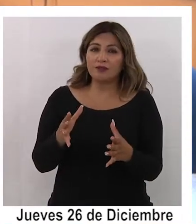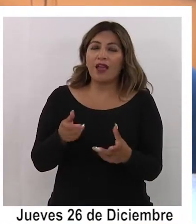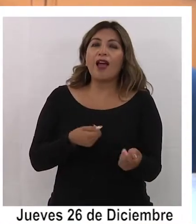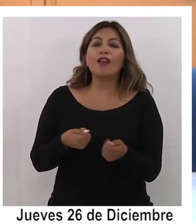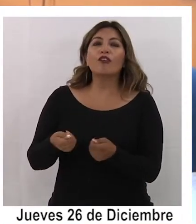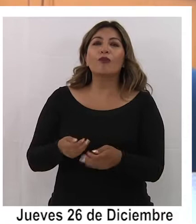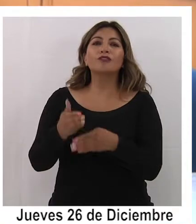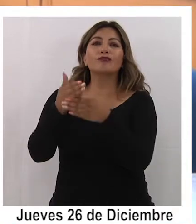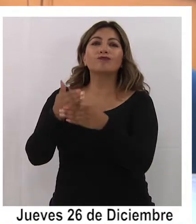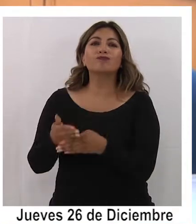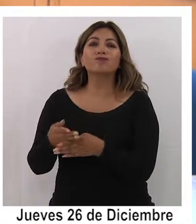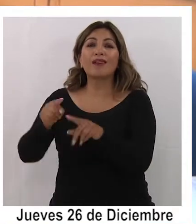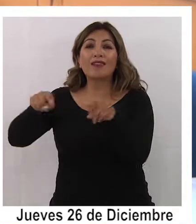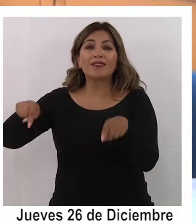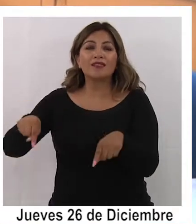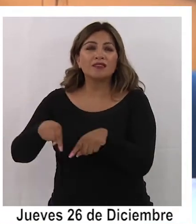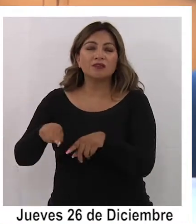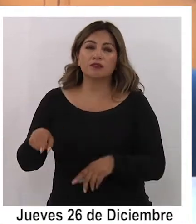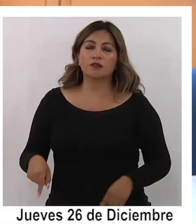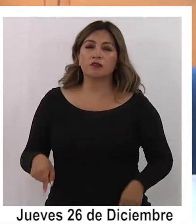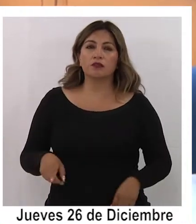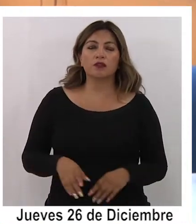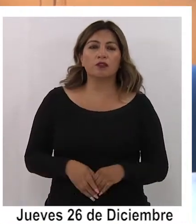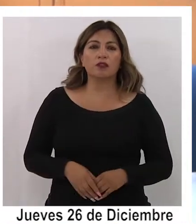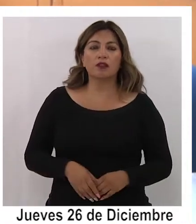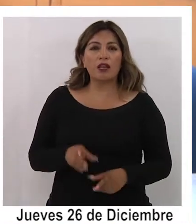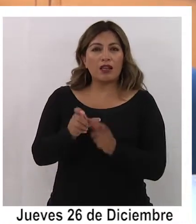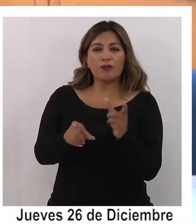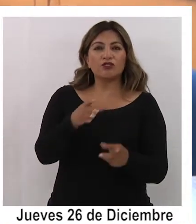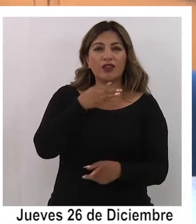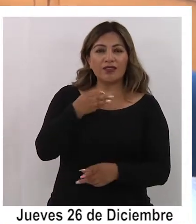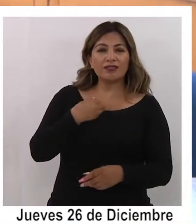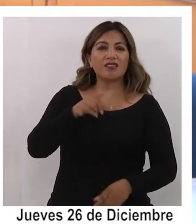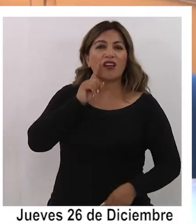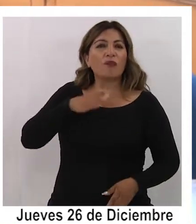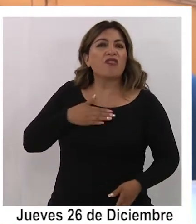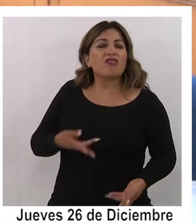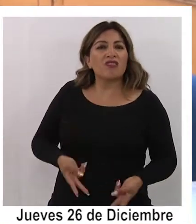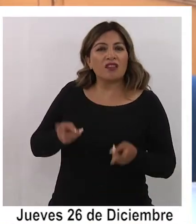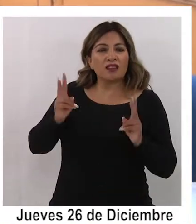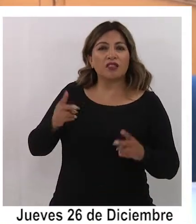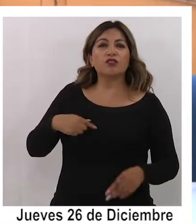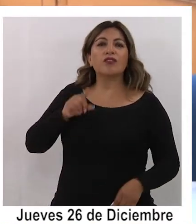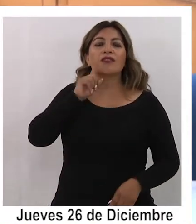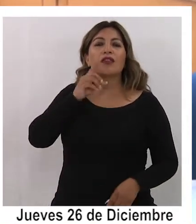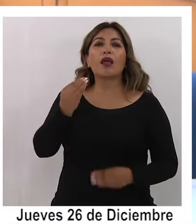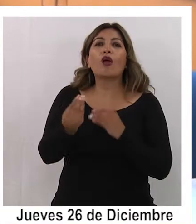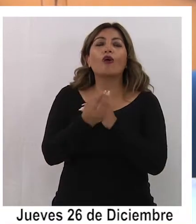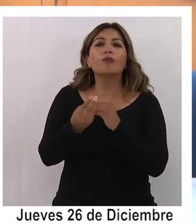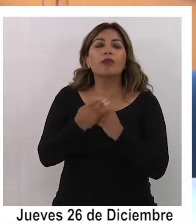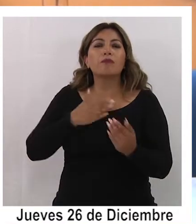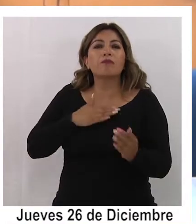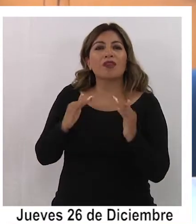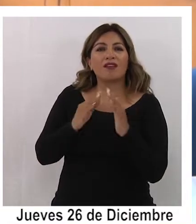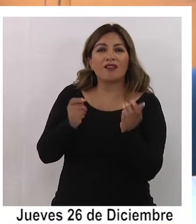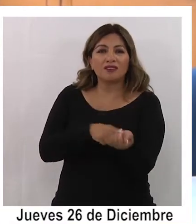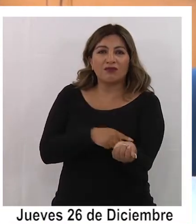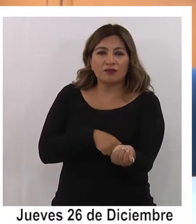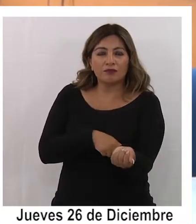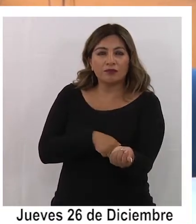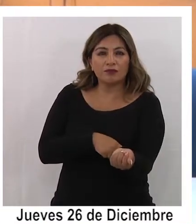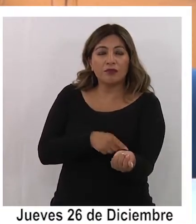al comercio establecido. Ellos tienen como argumento que tienen el derecho de llevar un sustento a sus hogares,